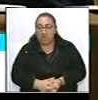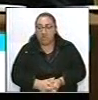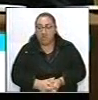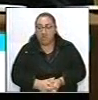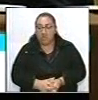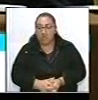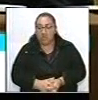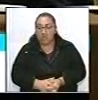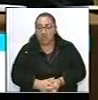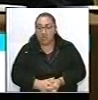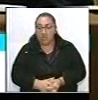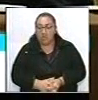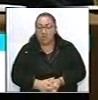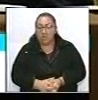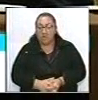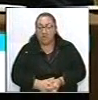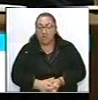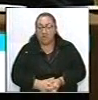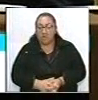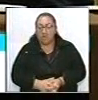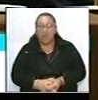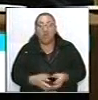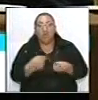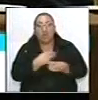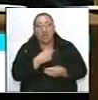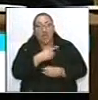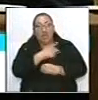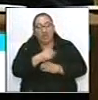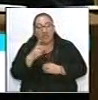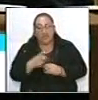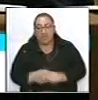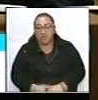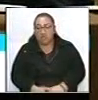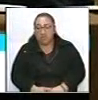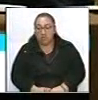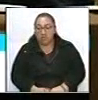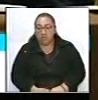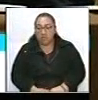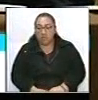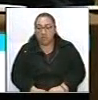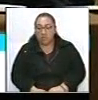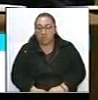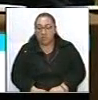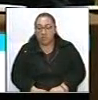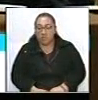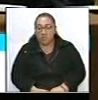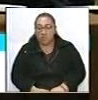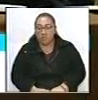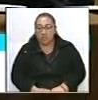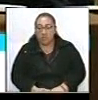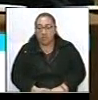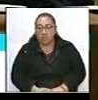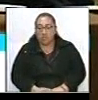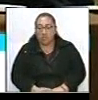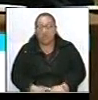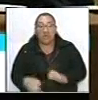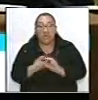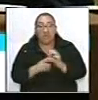y ahora le voy a dar el pase a mis compañeros, representantes de cada distrito, de cada provincia y de cada región, para